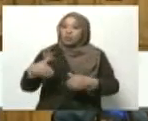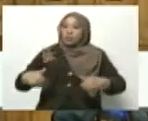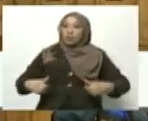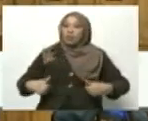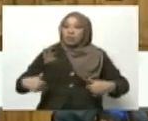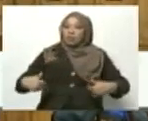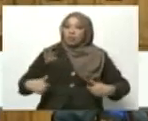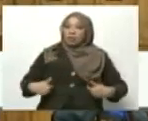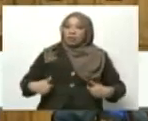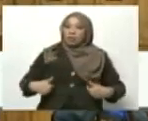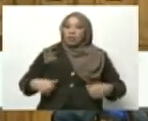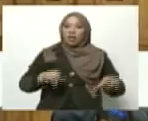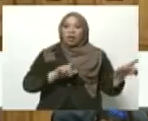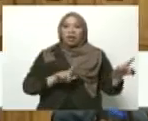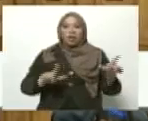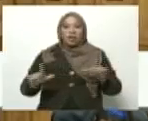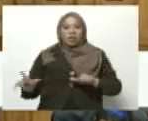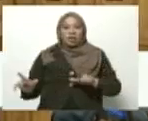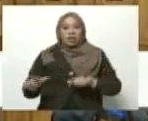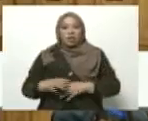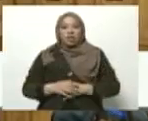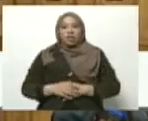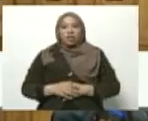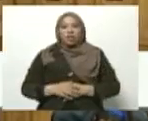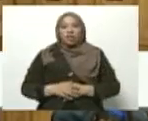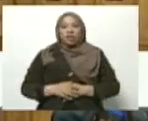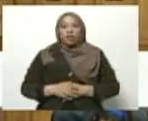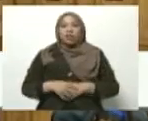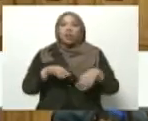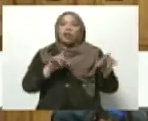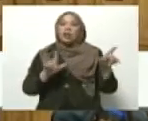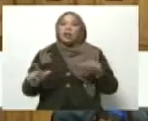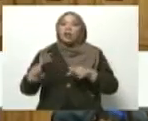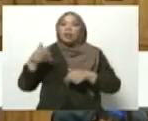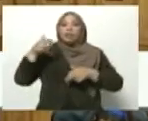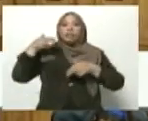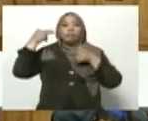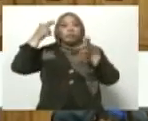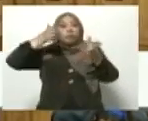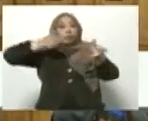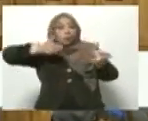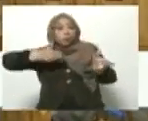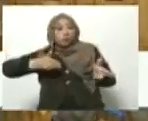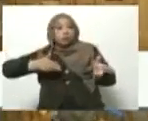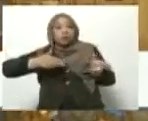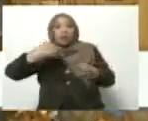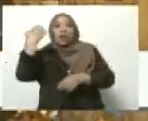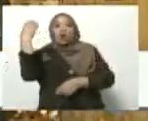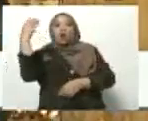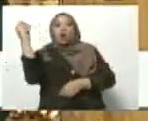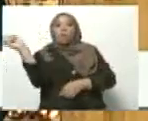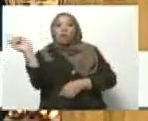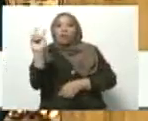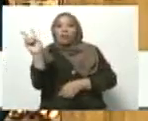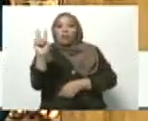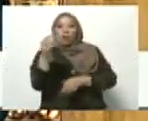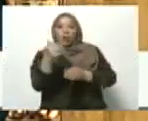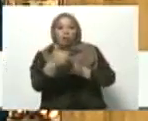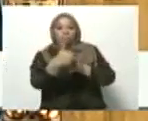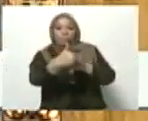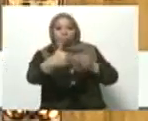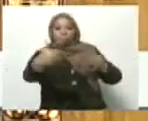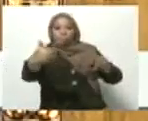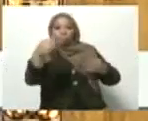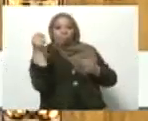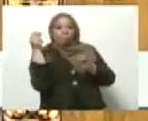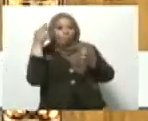ingresar a Venezuela. Estaban listos, armados y preparados. Estaba lista la operación. Eso lo dice Bolton. Pero